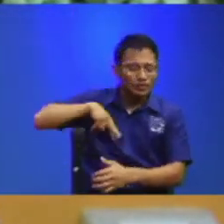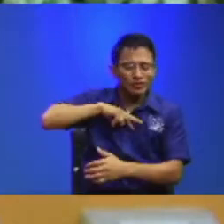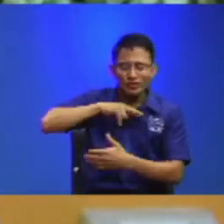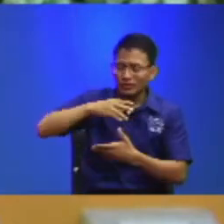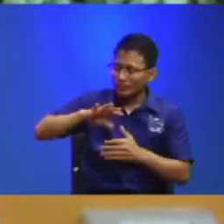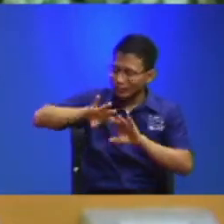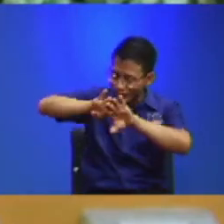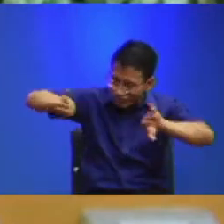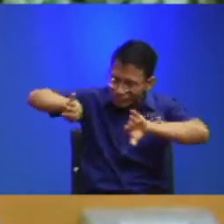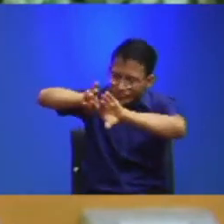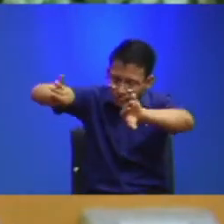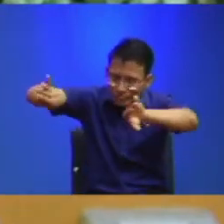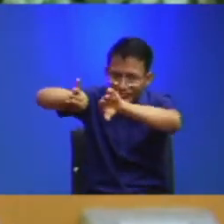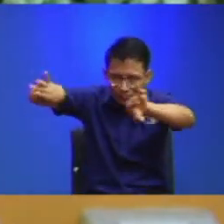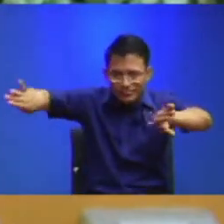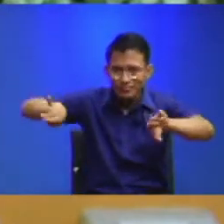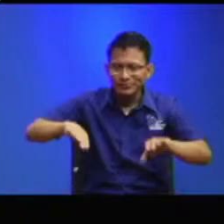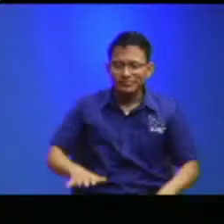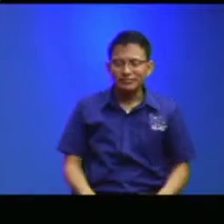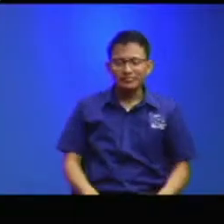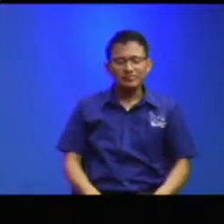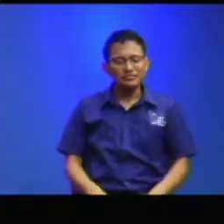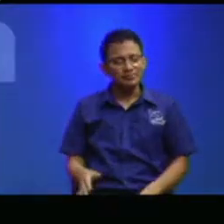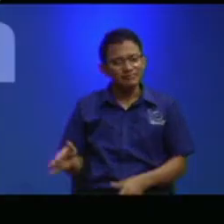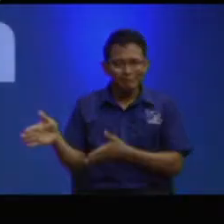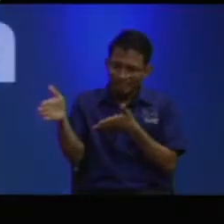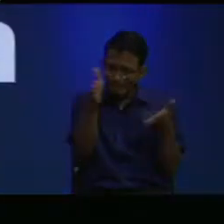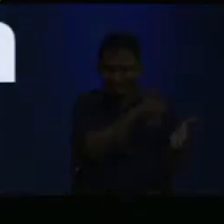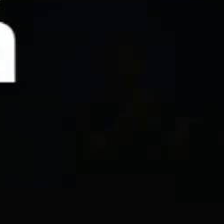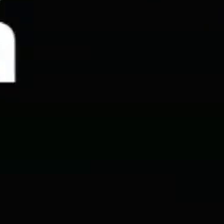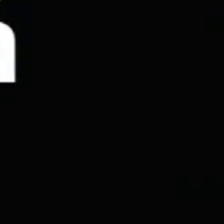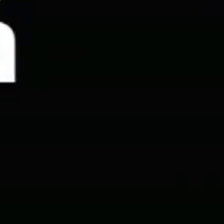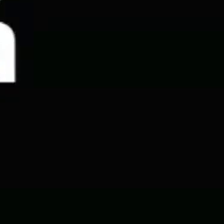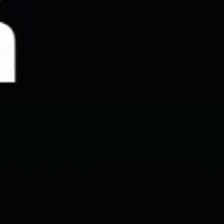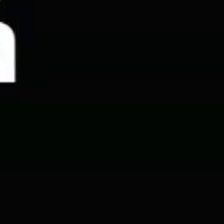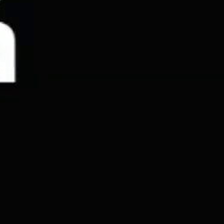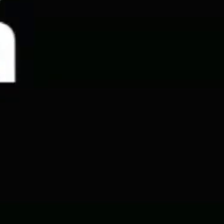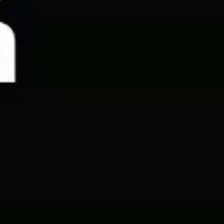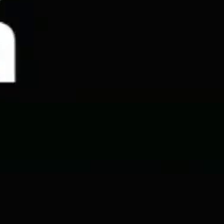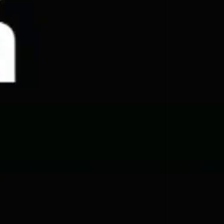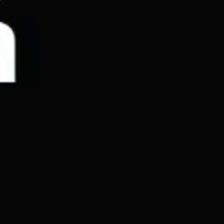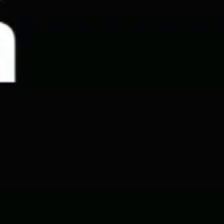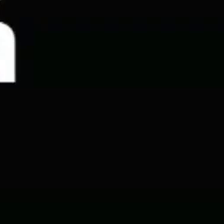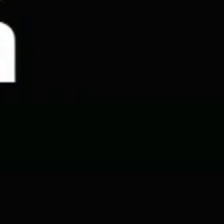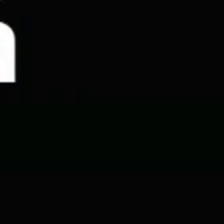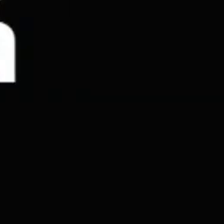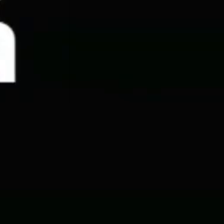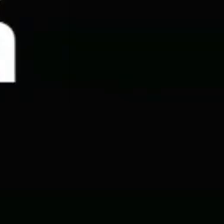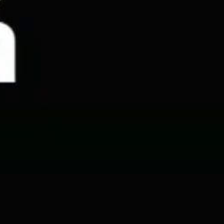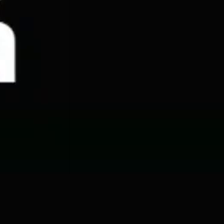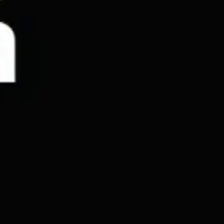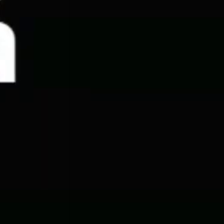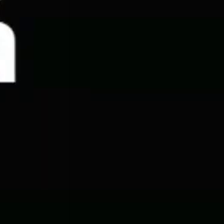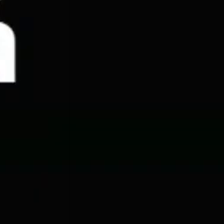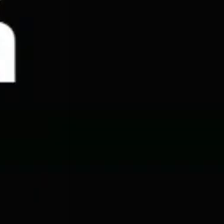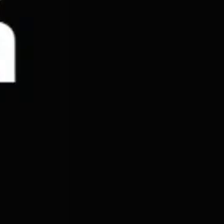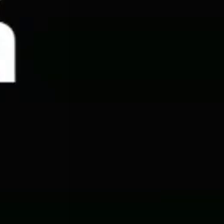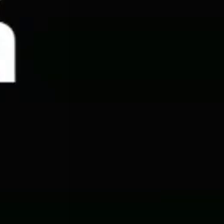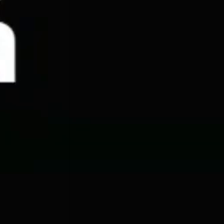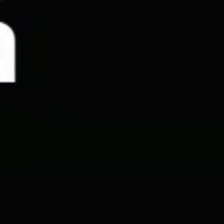dé el tiempo. En Proverbios capítulo 29, verso 25, este es tremendo. Este que le voy a leer es